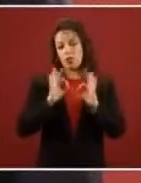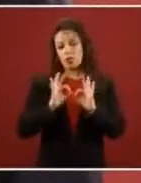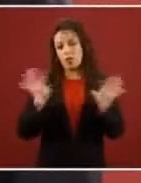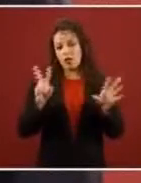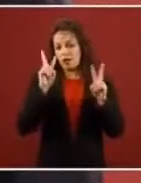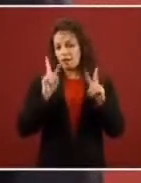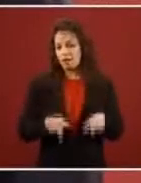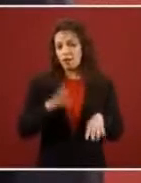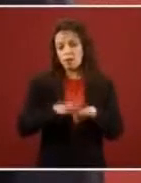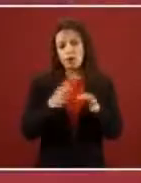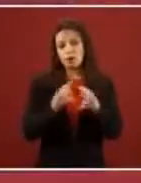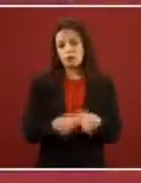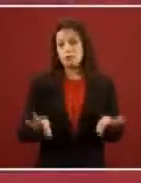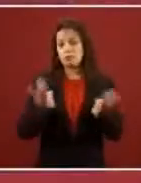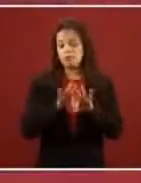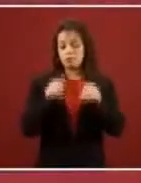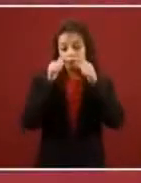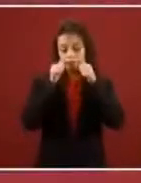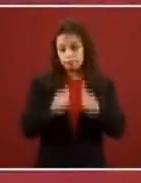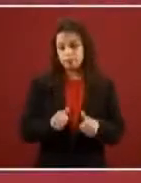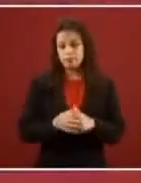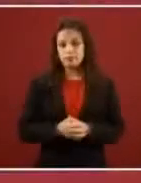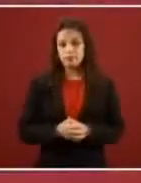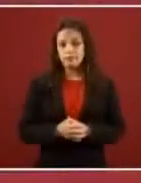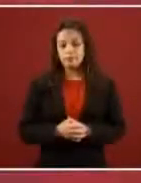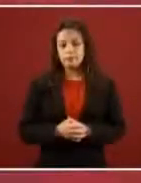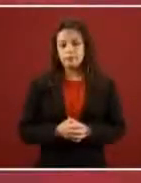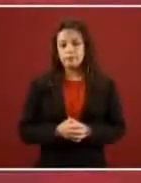ocupa, ya logramos